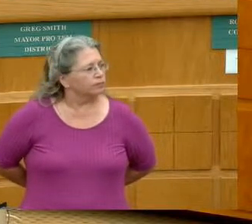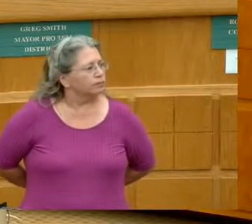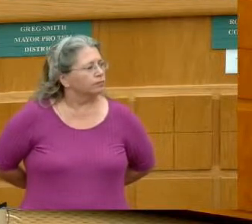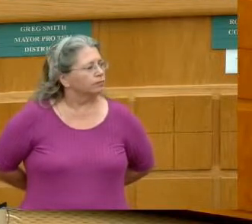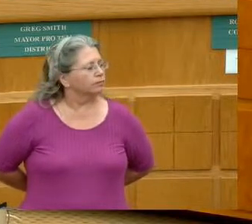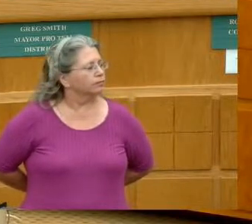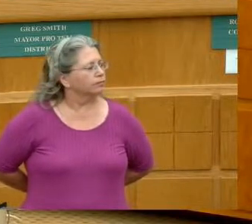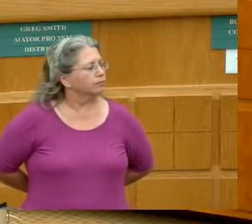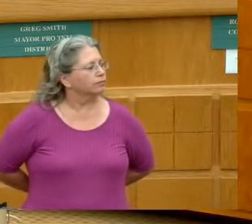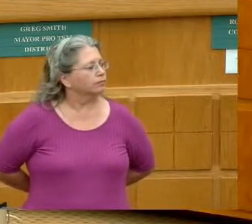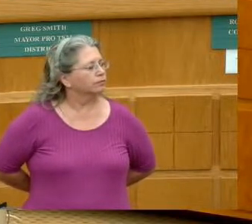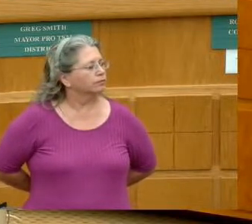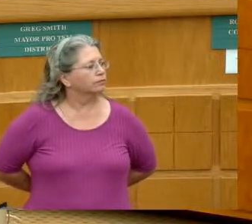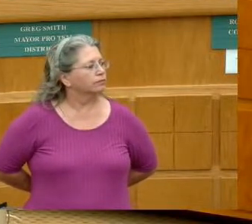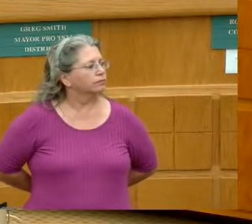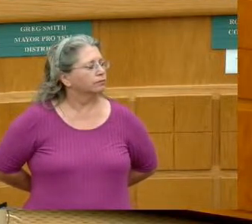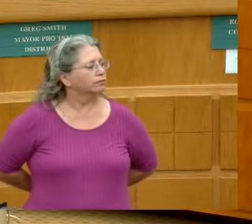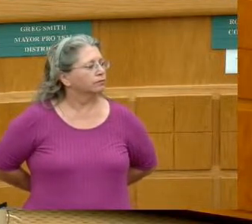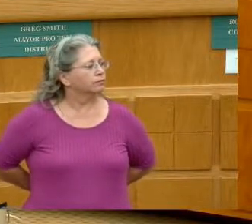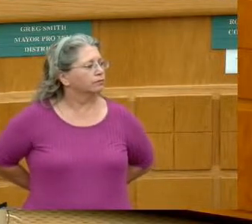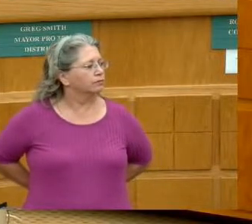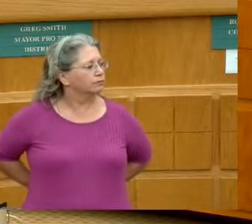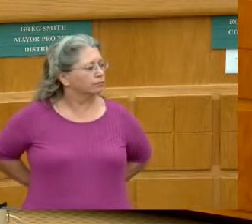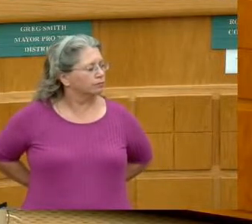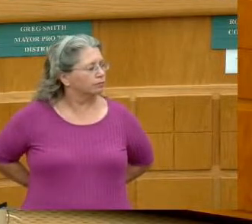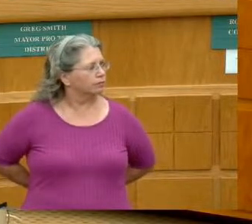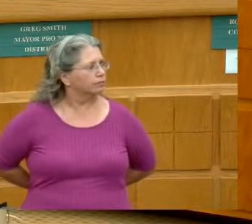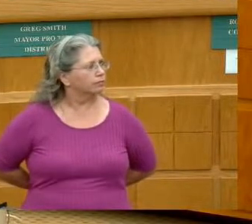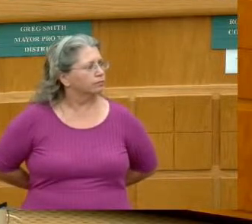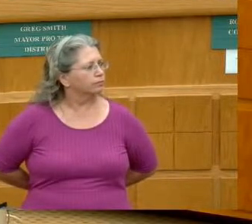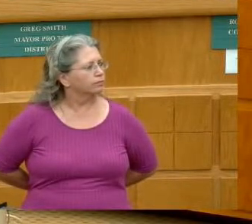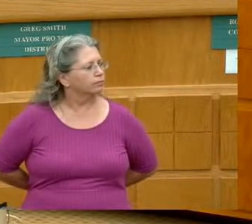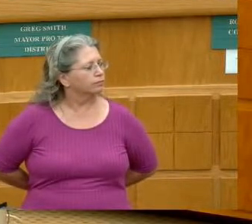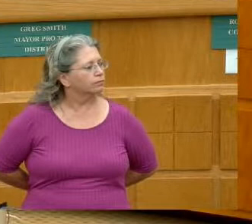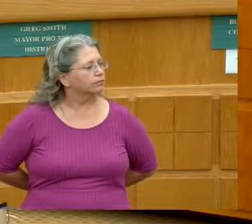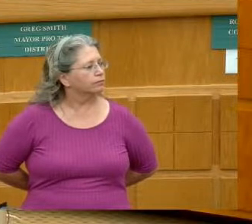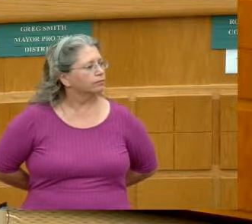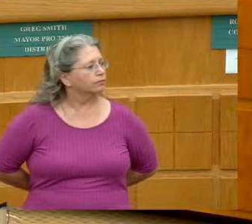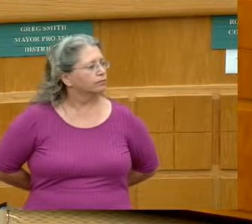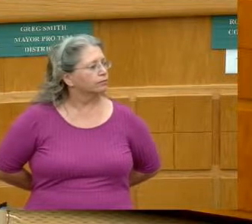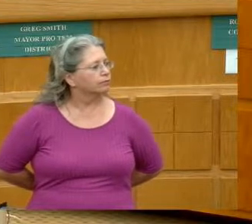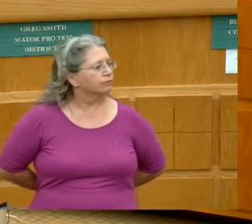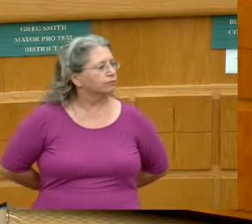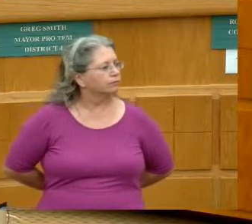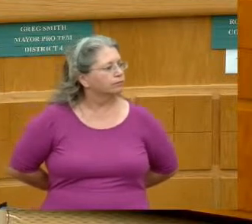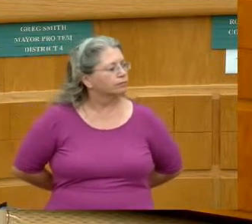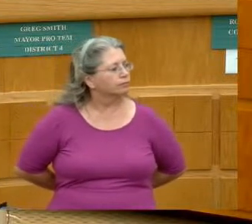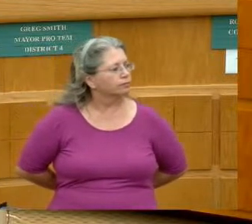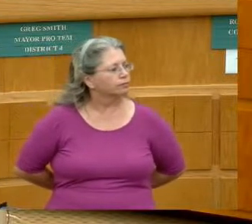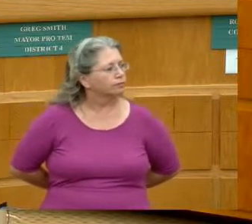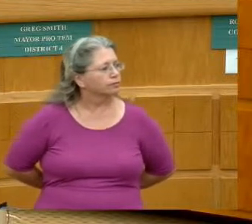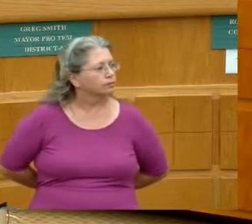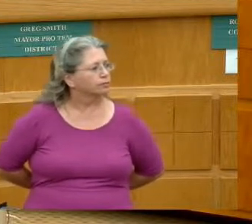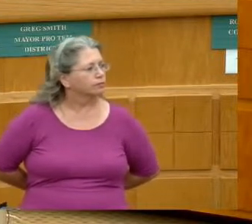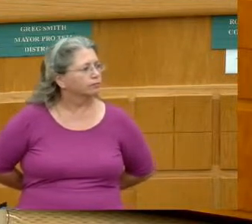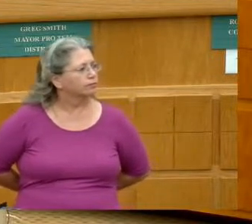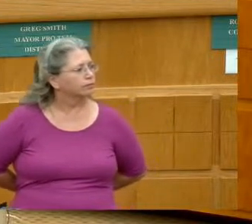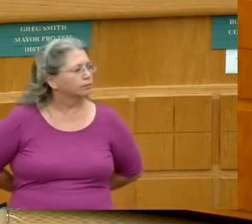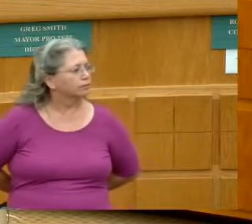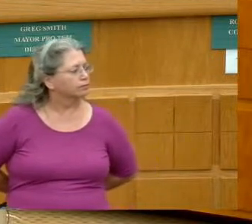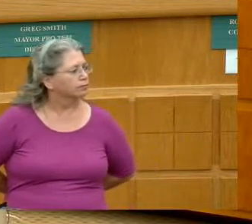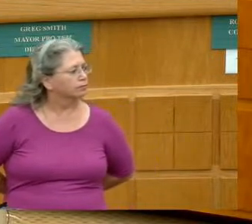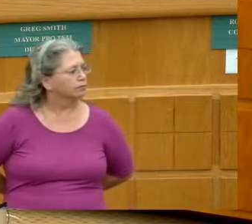20 en el condado de Clayburgh. En el área de la costa se han reportado un total de 438 casos. De esos, 286 personas